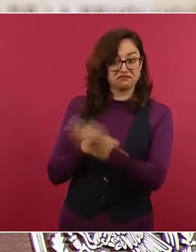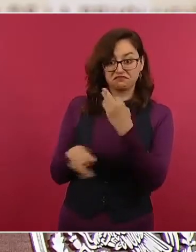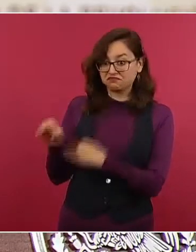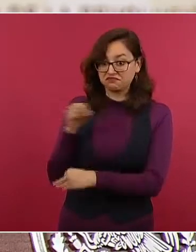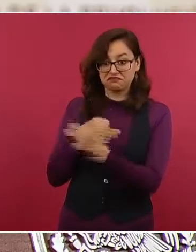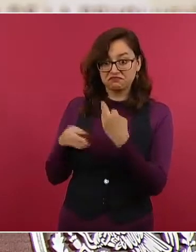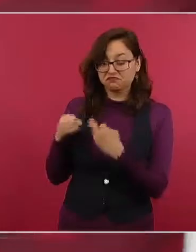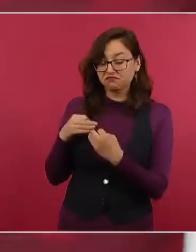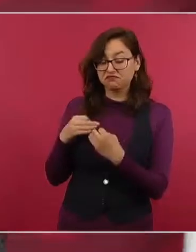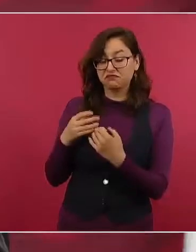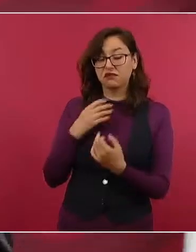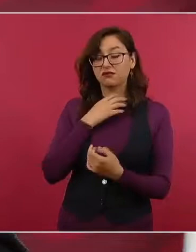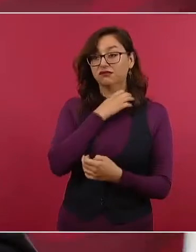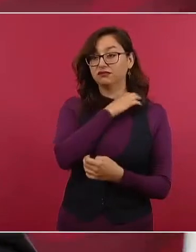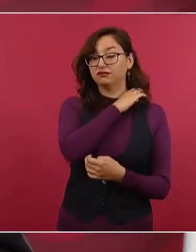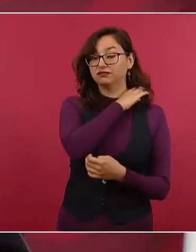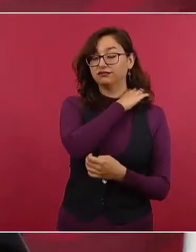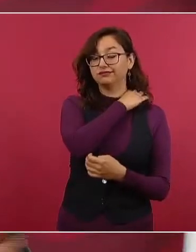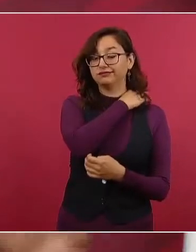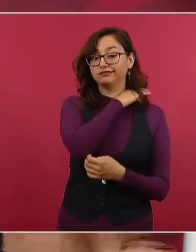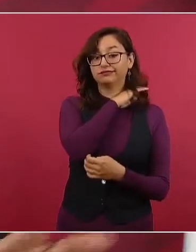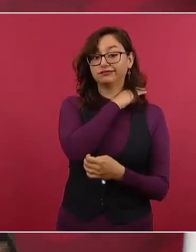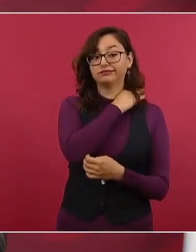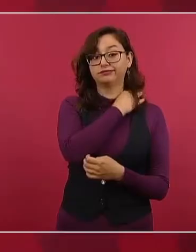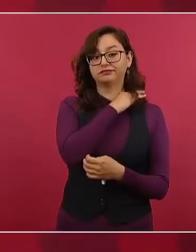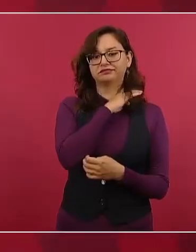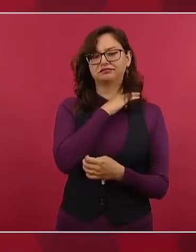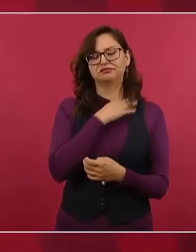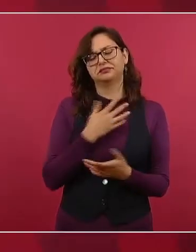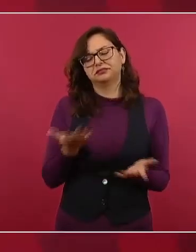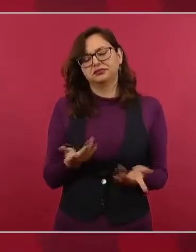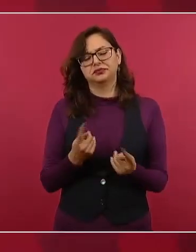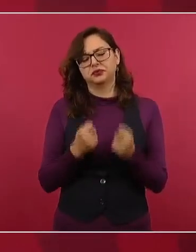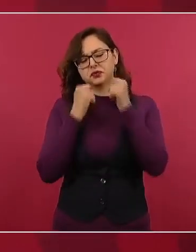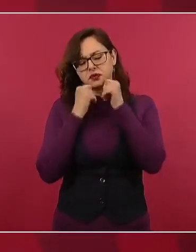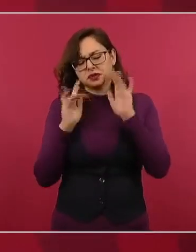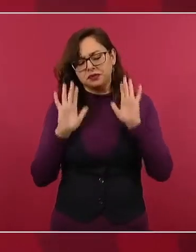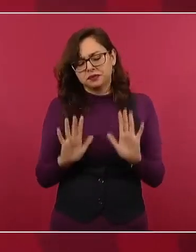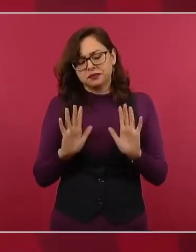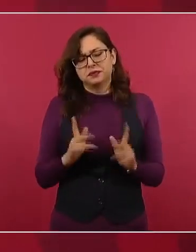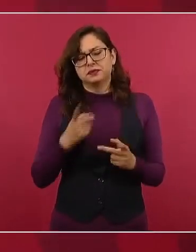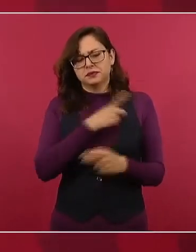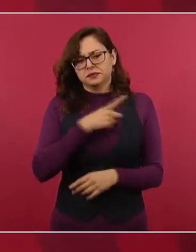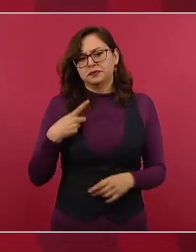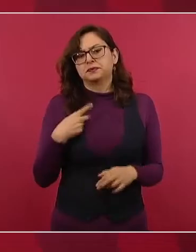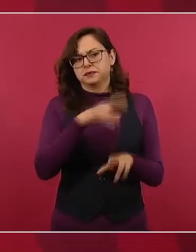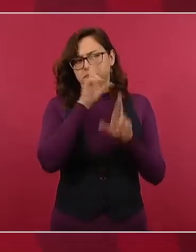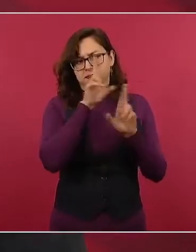que de todas maneras pues nos sigamos respetando,